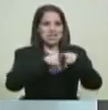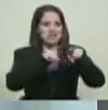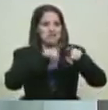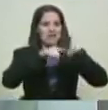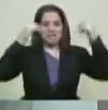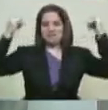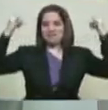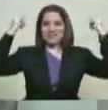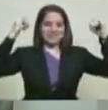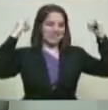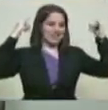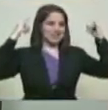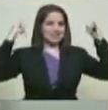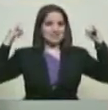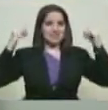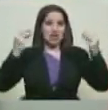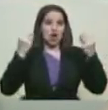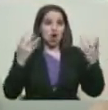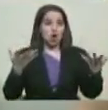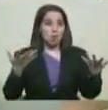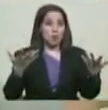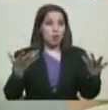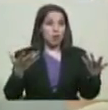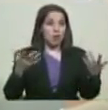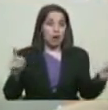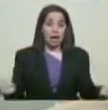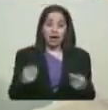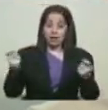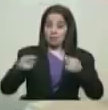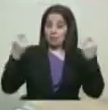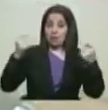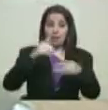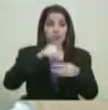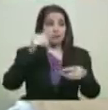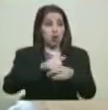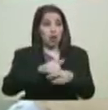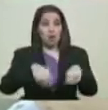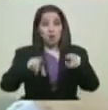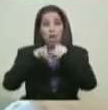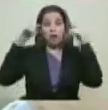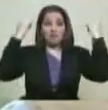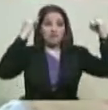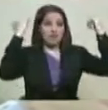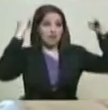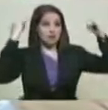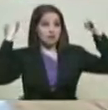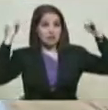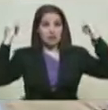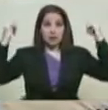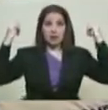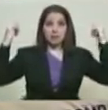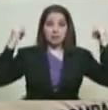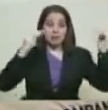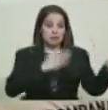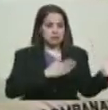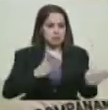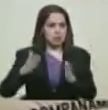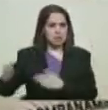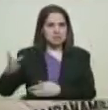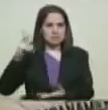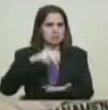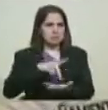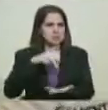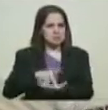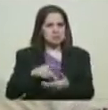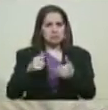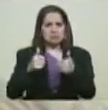Todo acto electoral, toda campaña electoral en Venezuela es una fiesta. El pueblo se entusiasma, se organiza, participa.